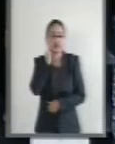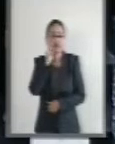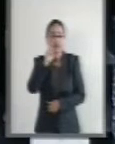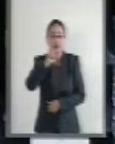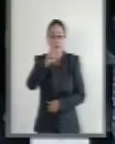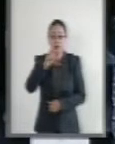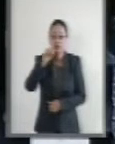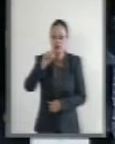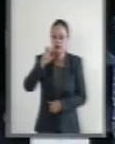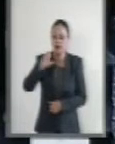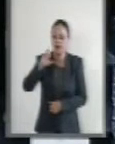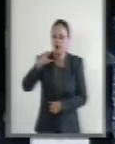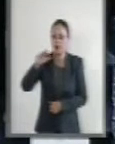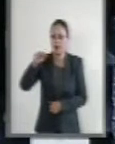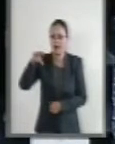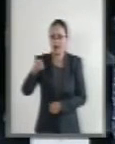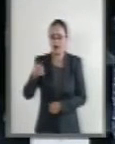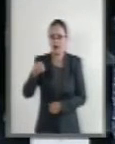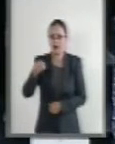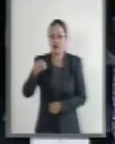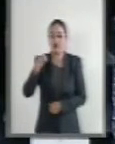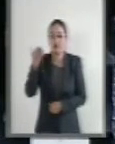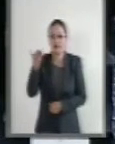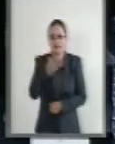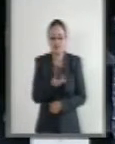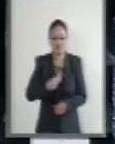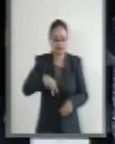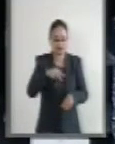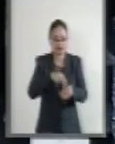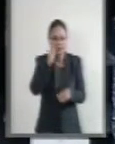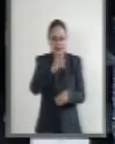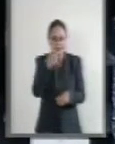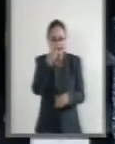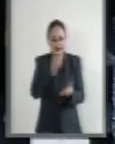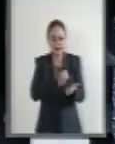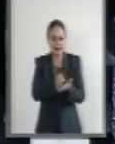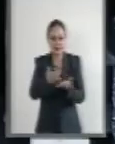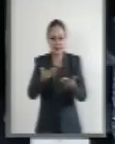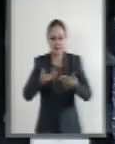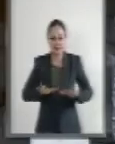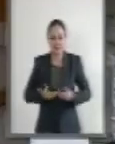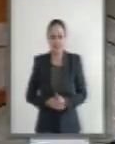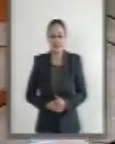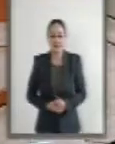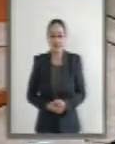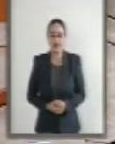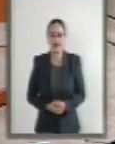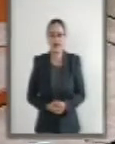Zoé Robledo Aburto para hablar en pro del dictamen.